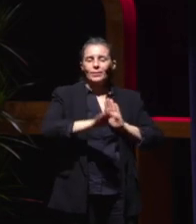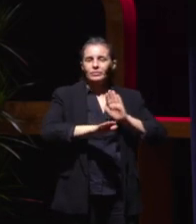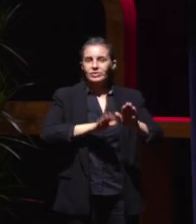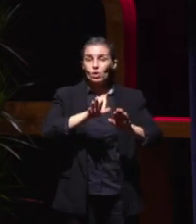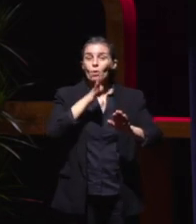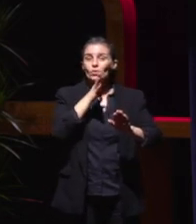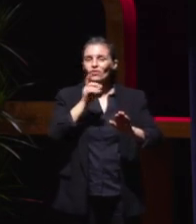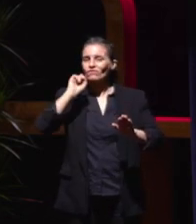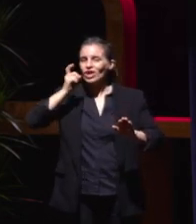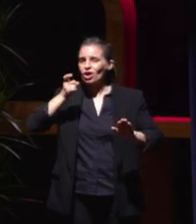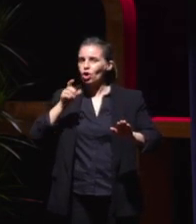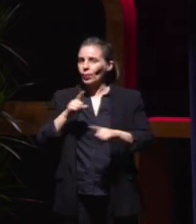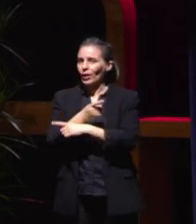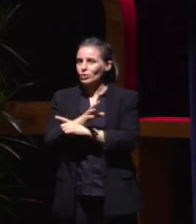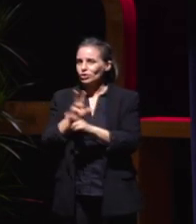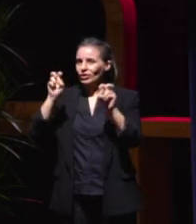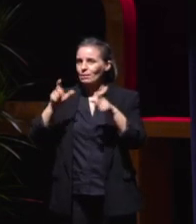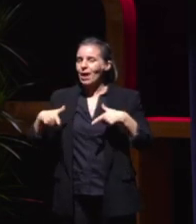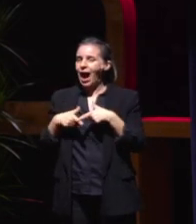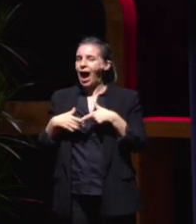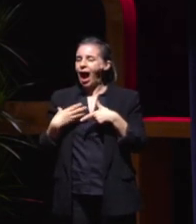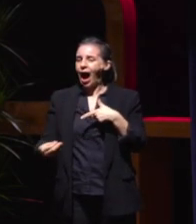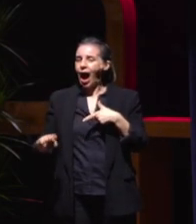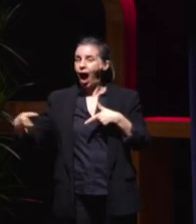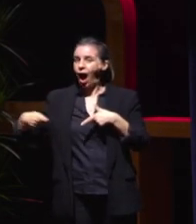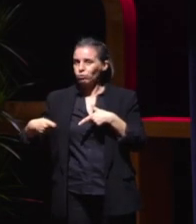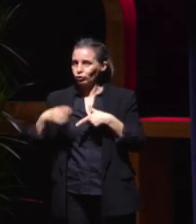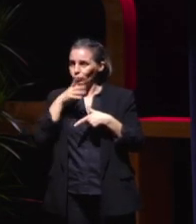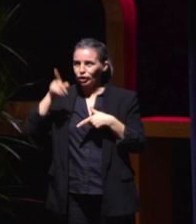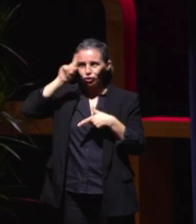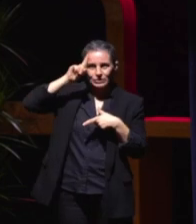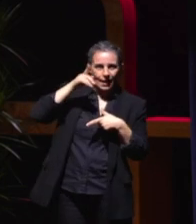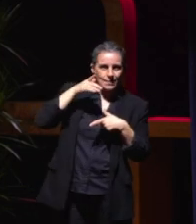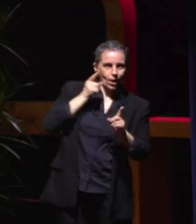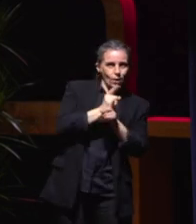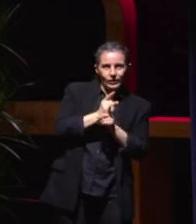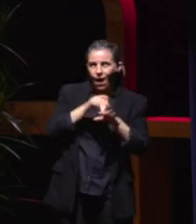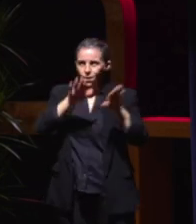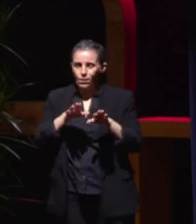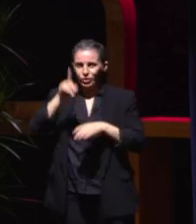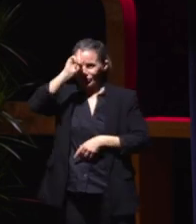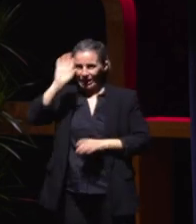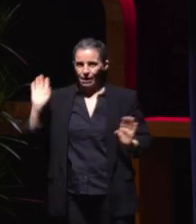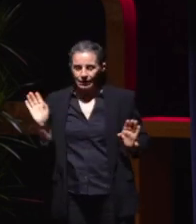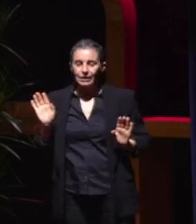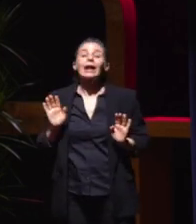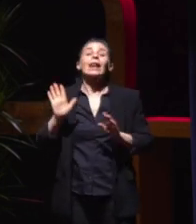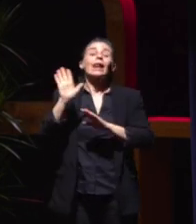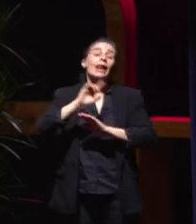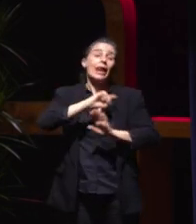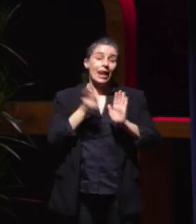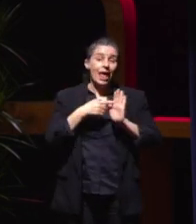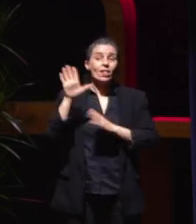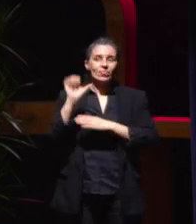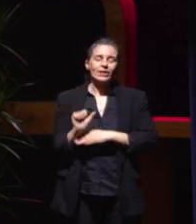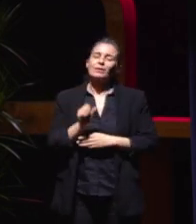nervioso con el aborto porque no sabe muy bien a quién dispara no Bueno pues la ley del cine está bien hecha si alguna